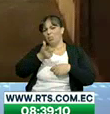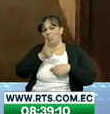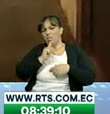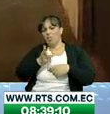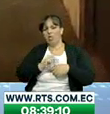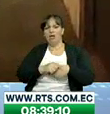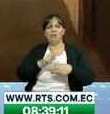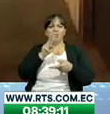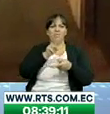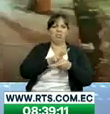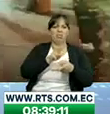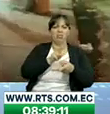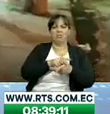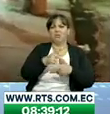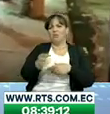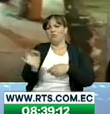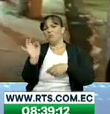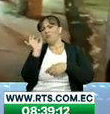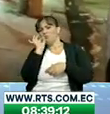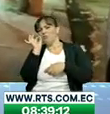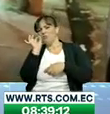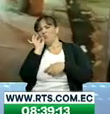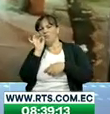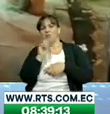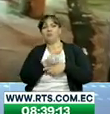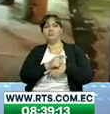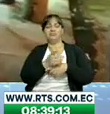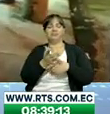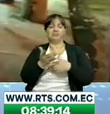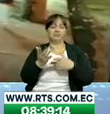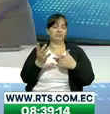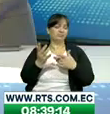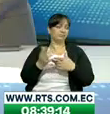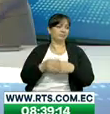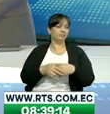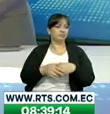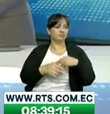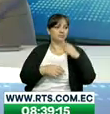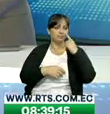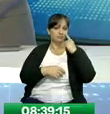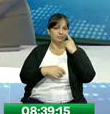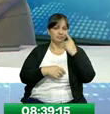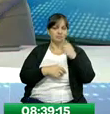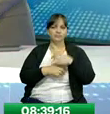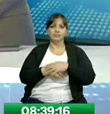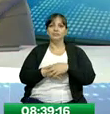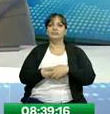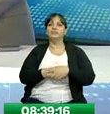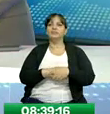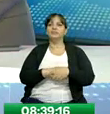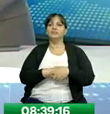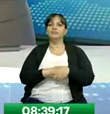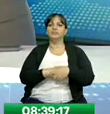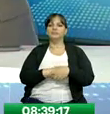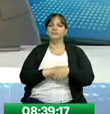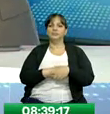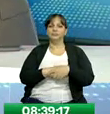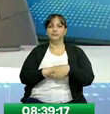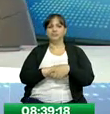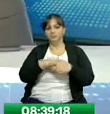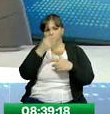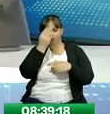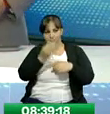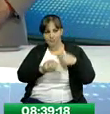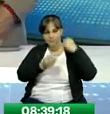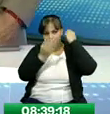destinados para las personas de la tercera edad y lo que encontramos como también lo que ocurre aquí frente a estos locales de venta de licores compañeros muy buenos